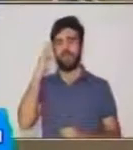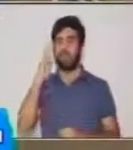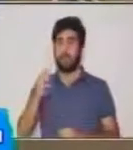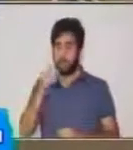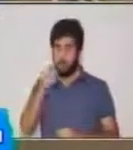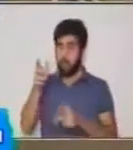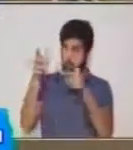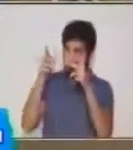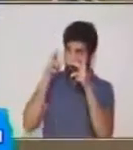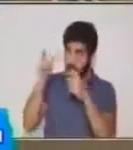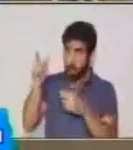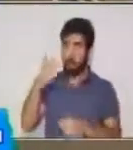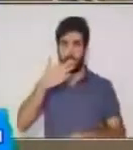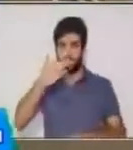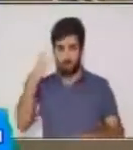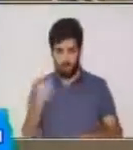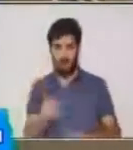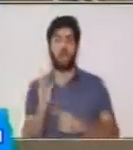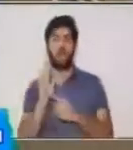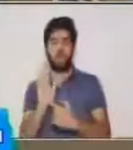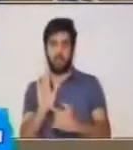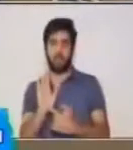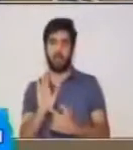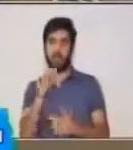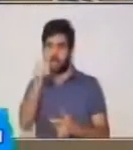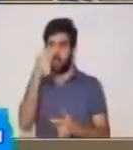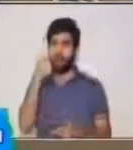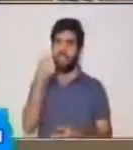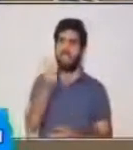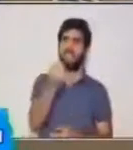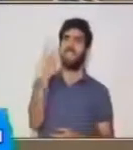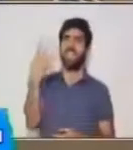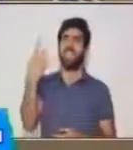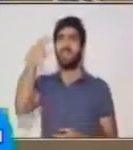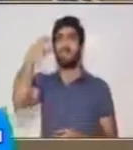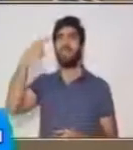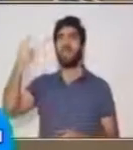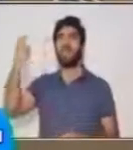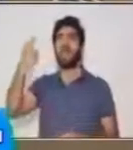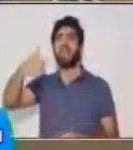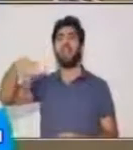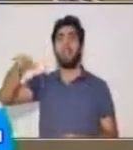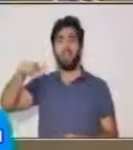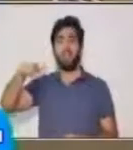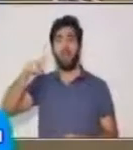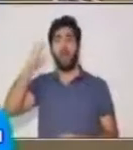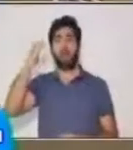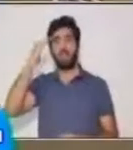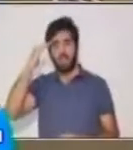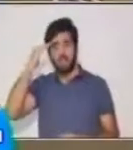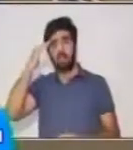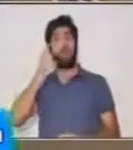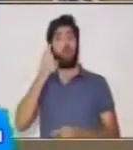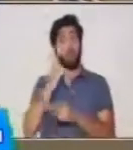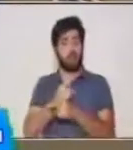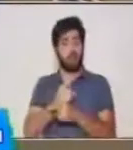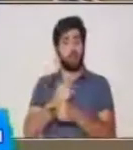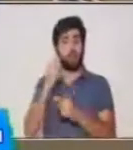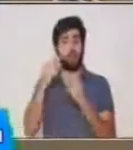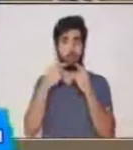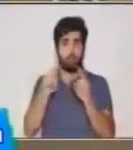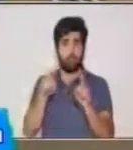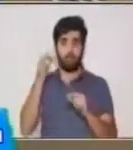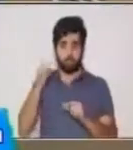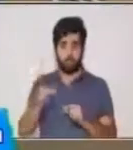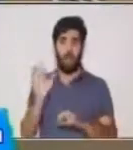quién está enviando el audio porque ya teníamos previamente establecido quién era el que estaba enviando el mensaje. Pero